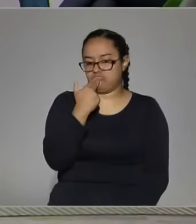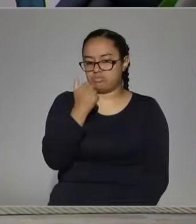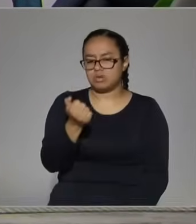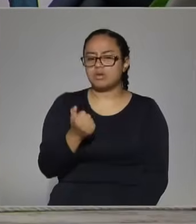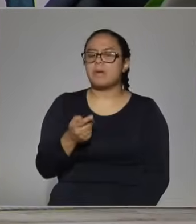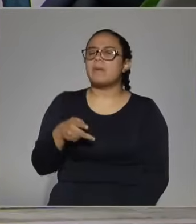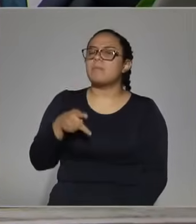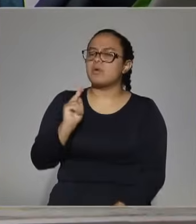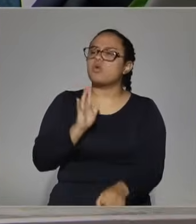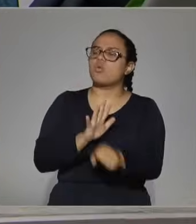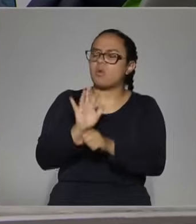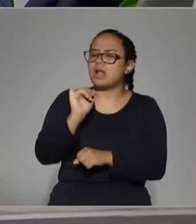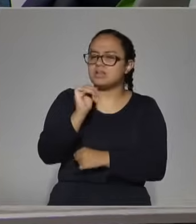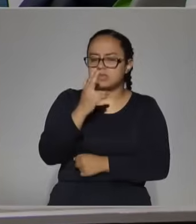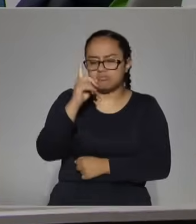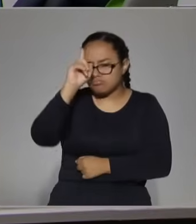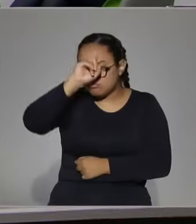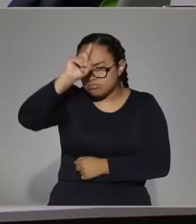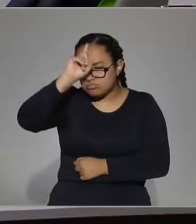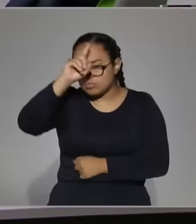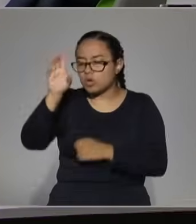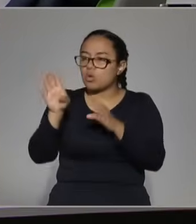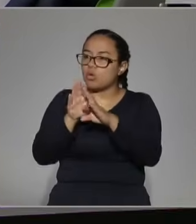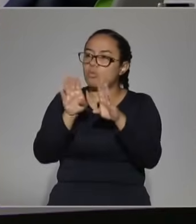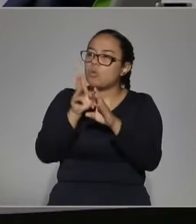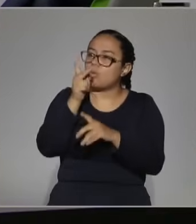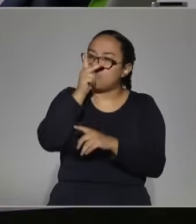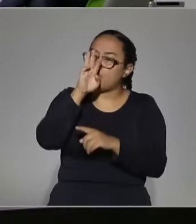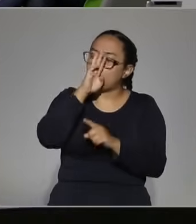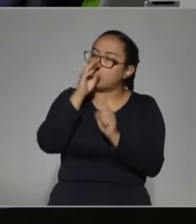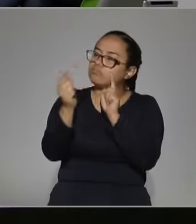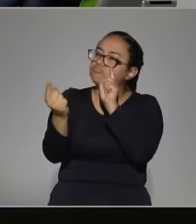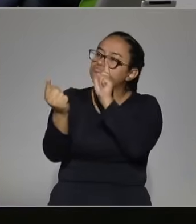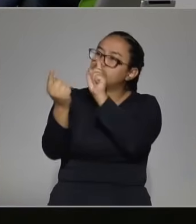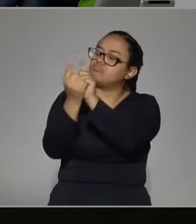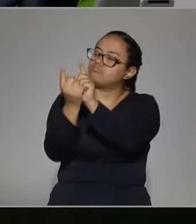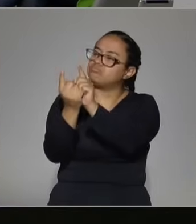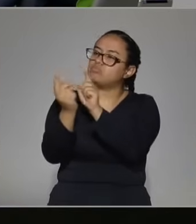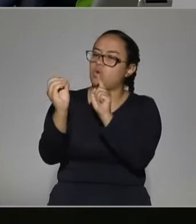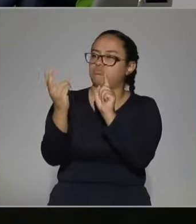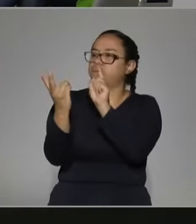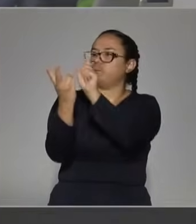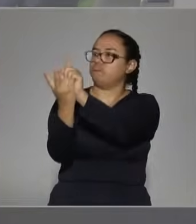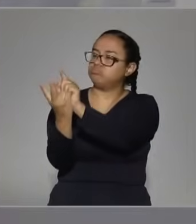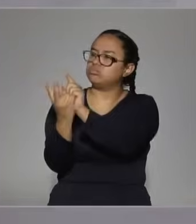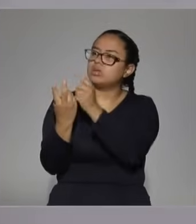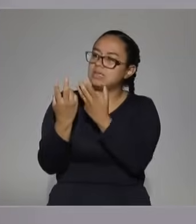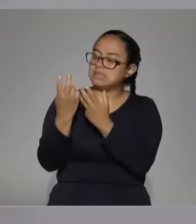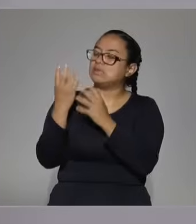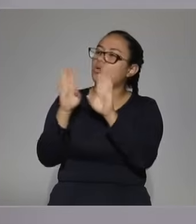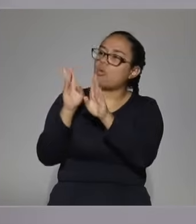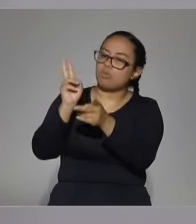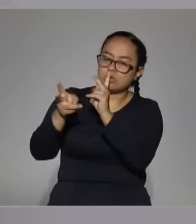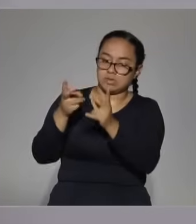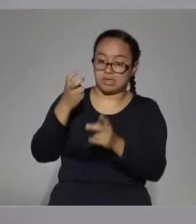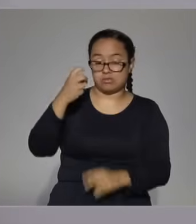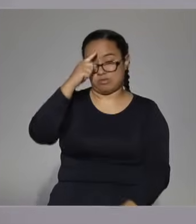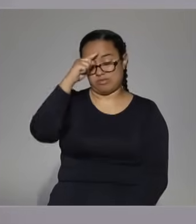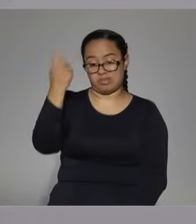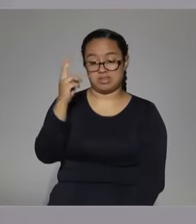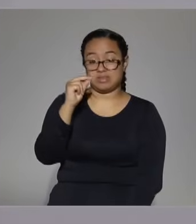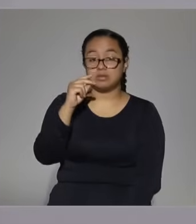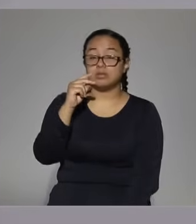¿De qué forma sí funcionaría? ¿Cómo llegarle a ese papá o esa mamá que sabemos que no debe ser fácil? Yo, la